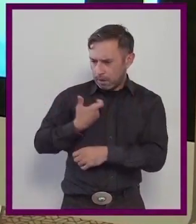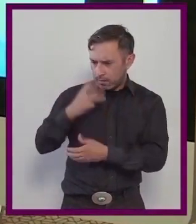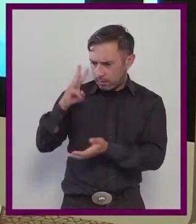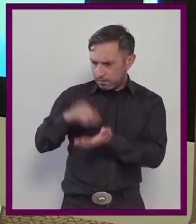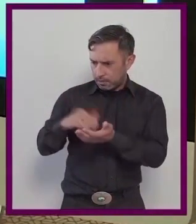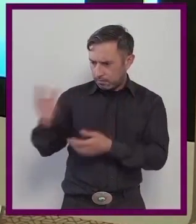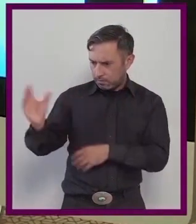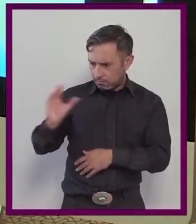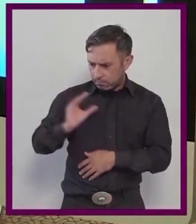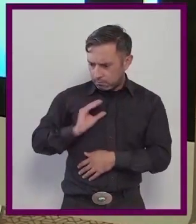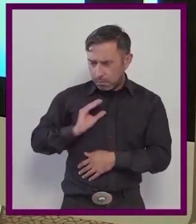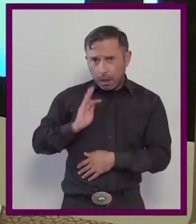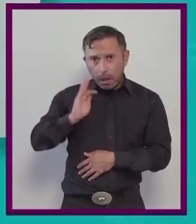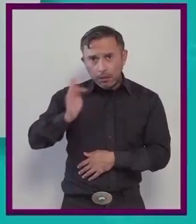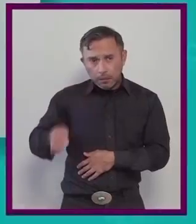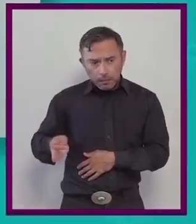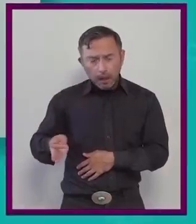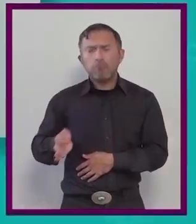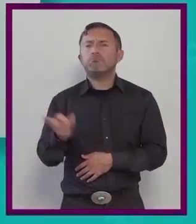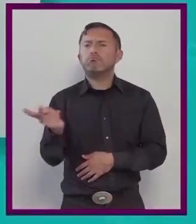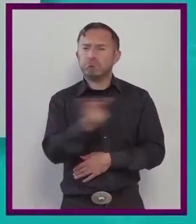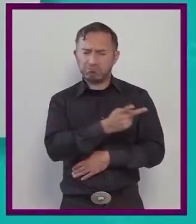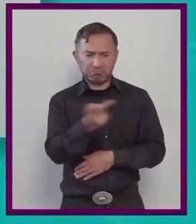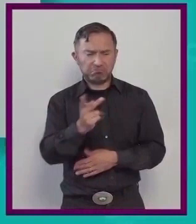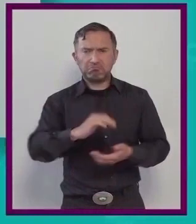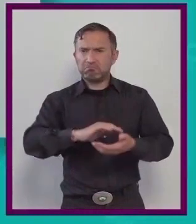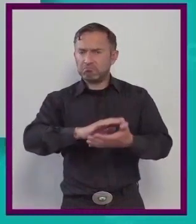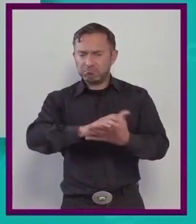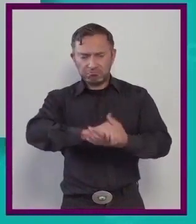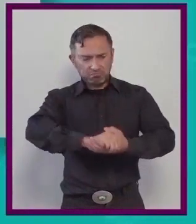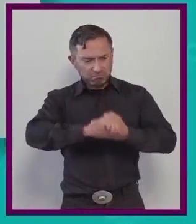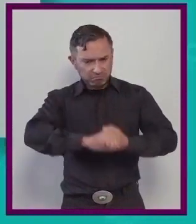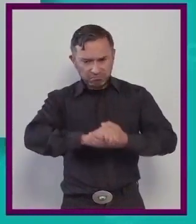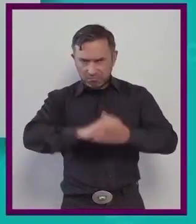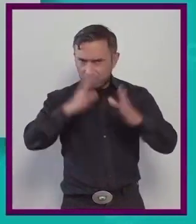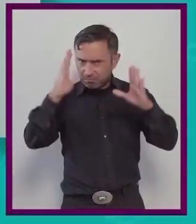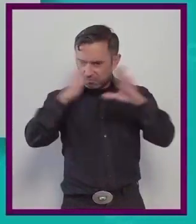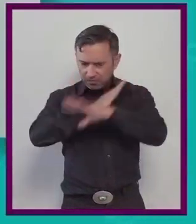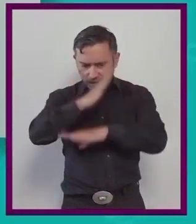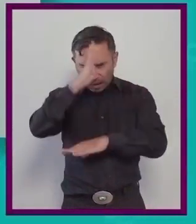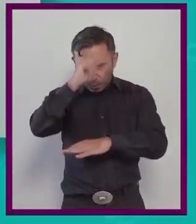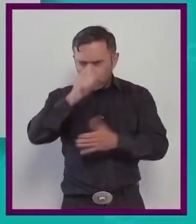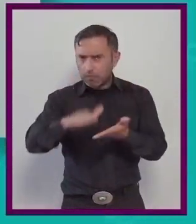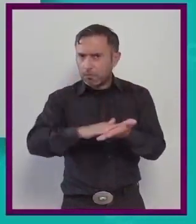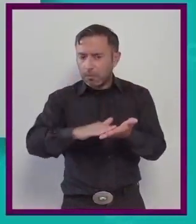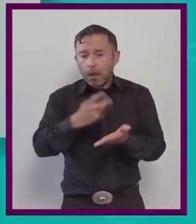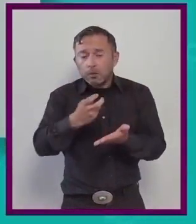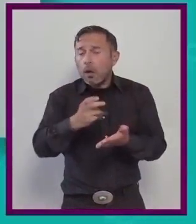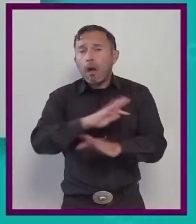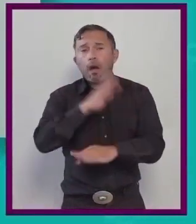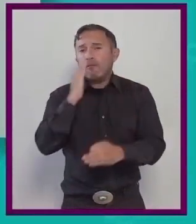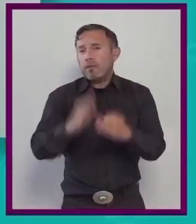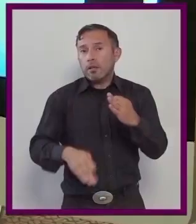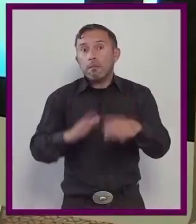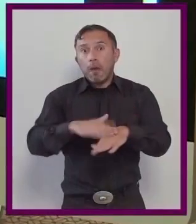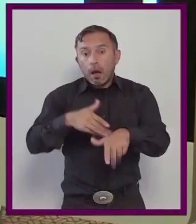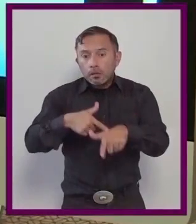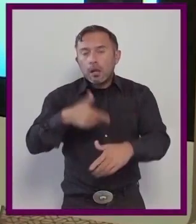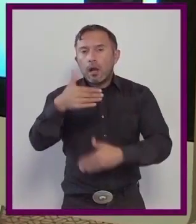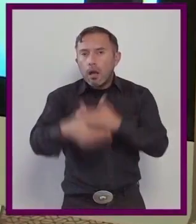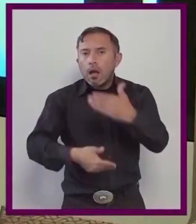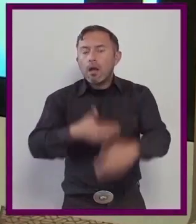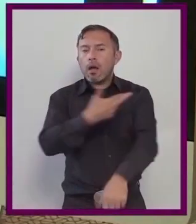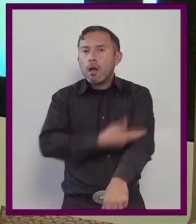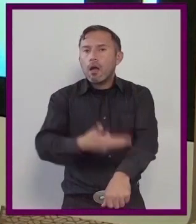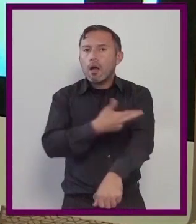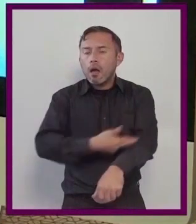satisfecha con dicha reparación, celebran el acuerdo reparatorio y ahí acaba el proceso penal. La